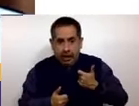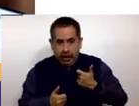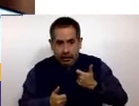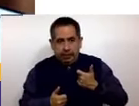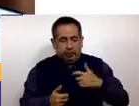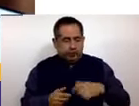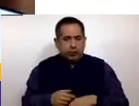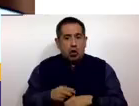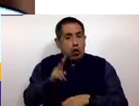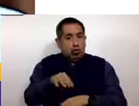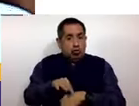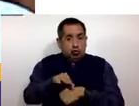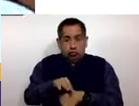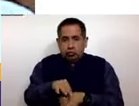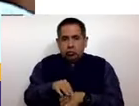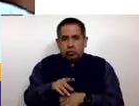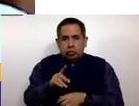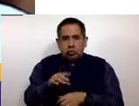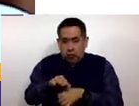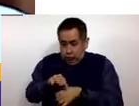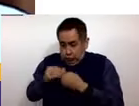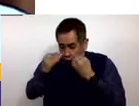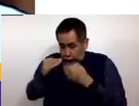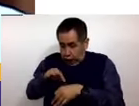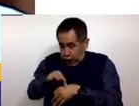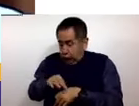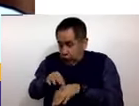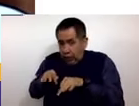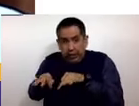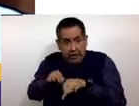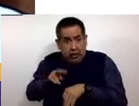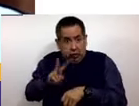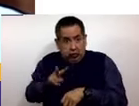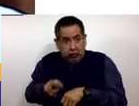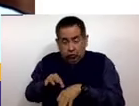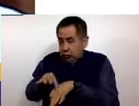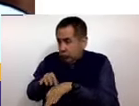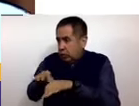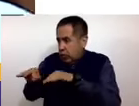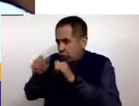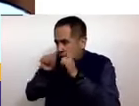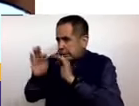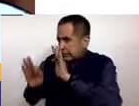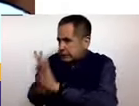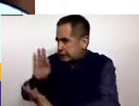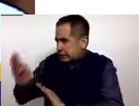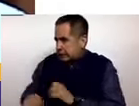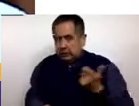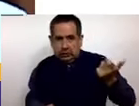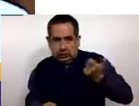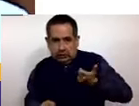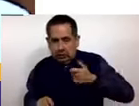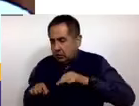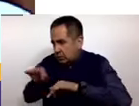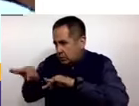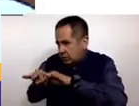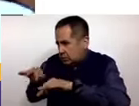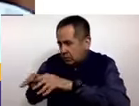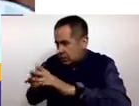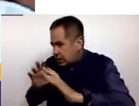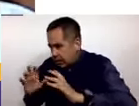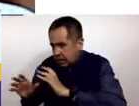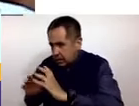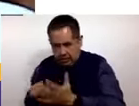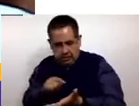vivo, ¿no? Quiere decir, yo estaba haciendo ese trabajo remunerado mientras lo escribía, lo cual quiere decir que la escritura era una jornada